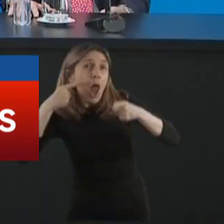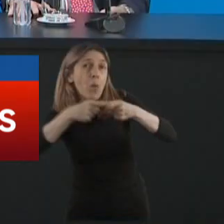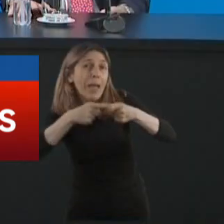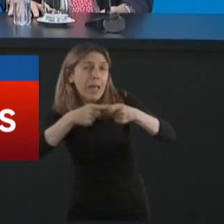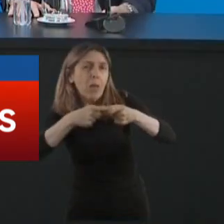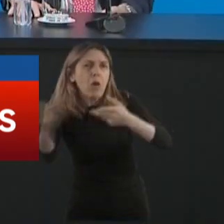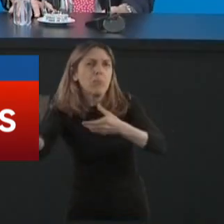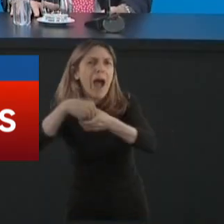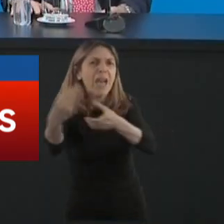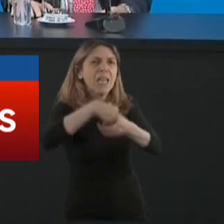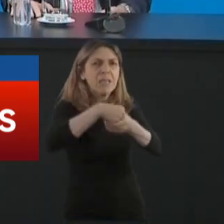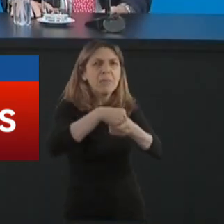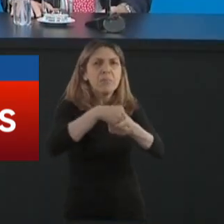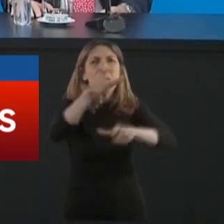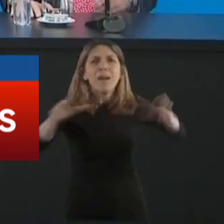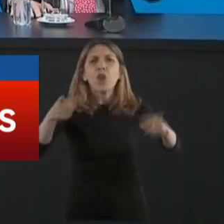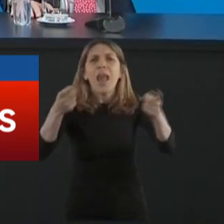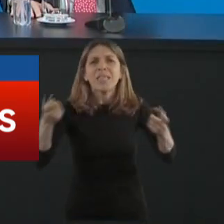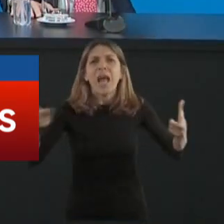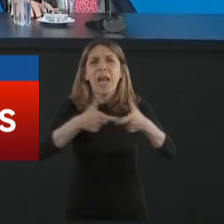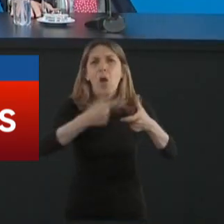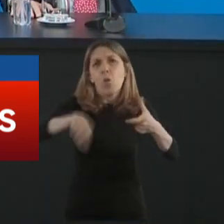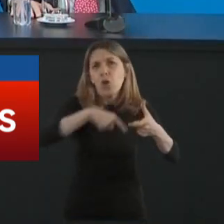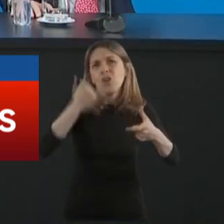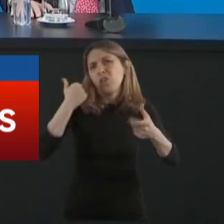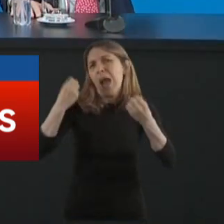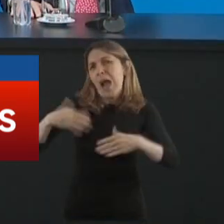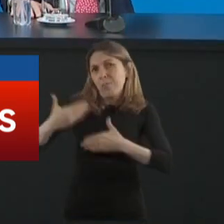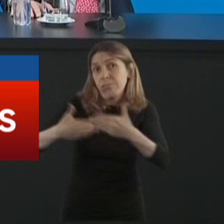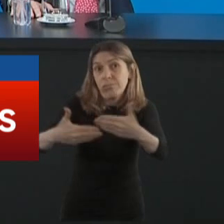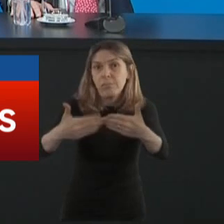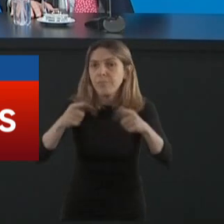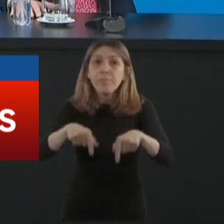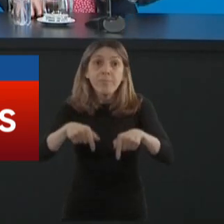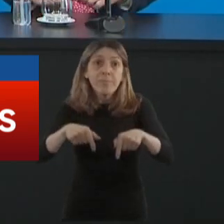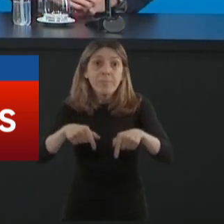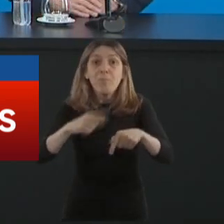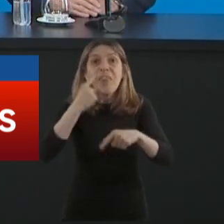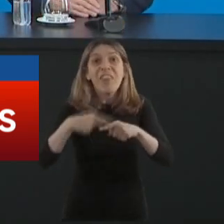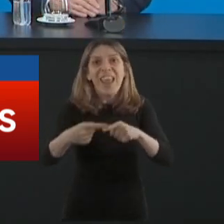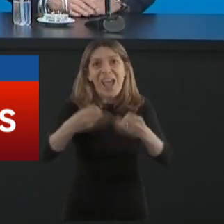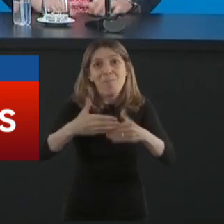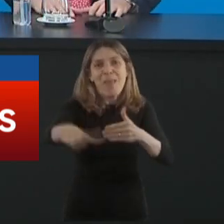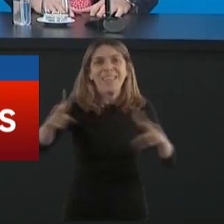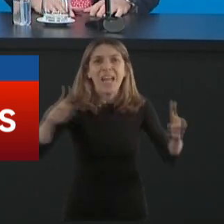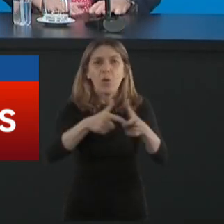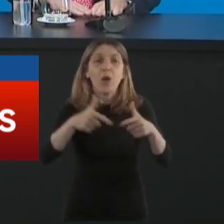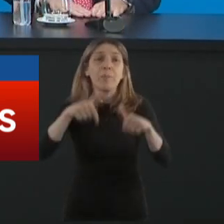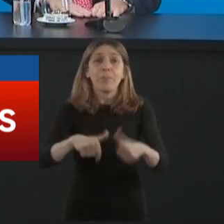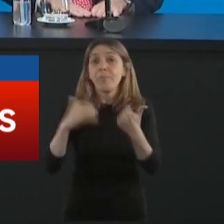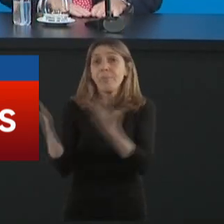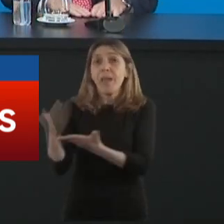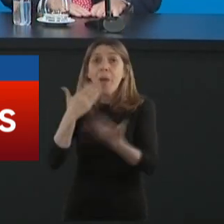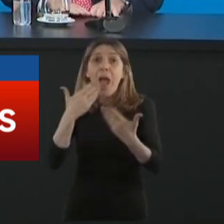actores que requieren estar en esta mesa, que ya se pone en marcha también a partir de los próximos días. Así que le paso